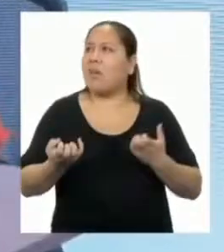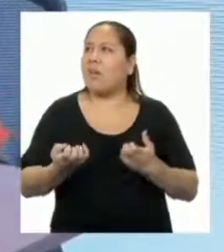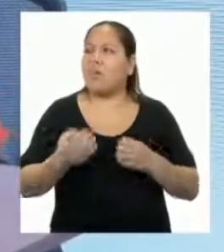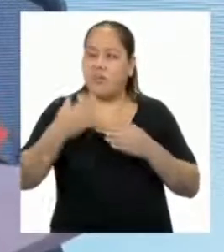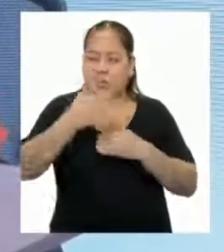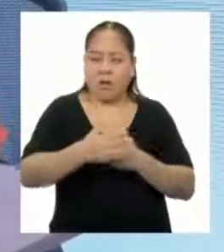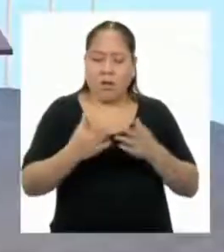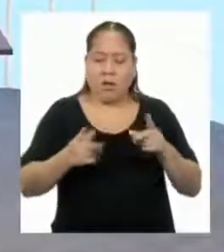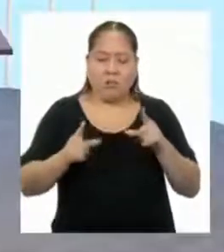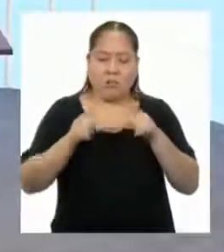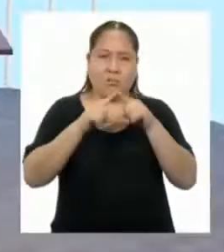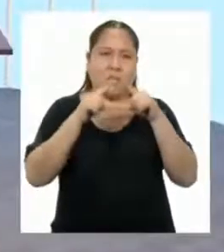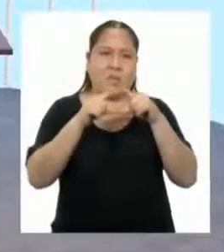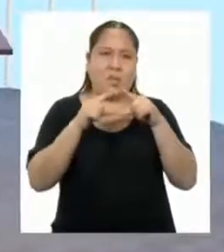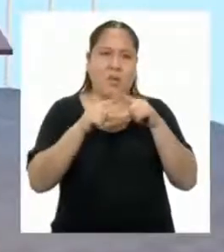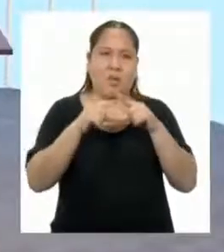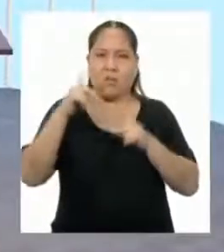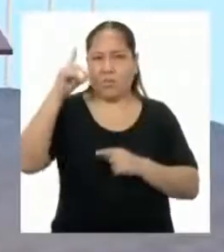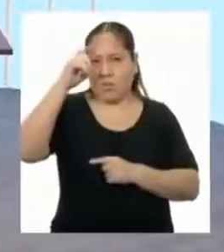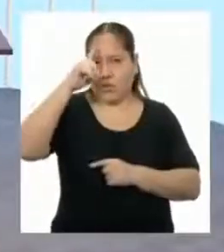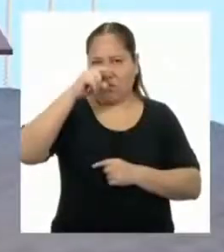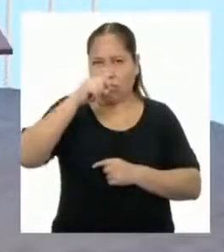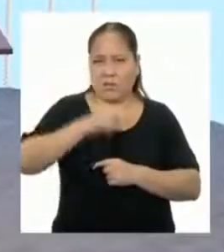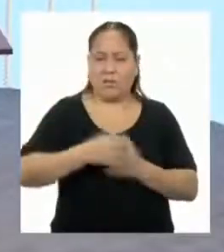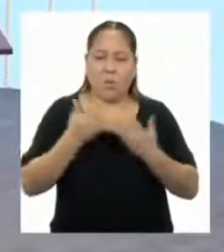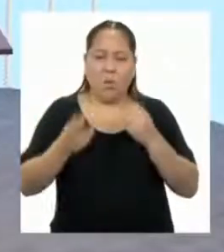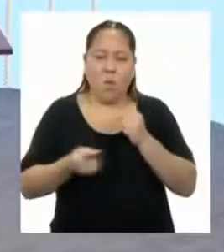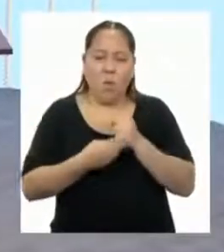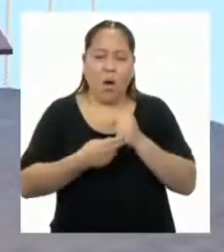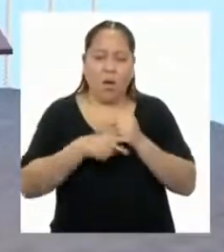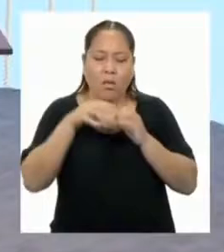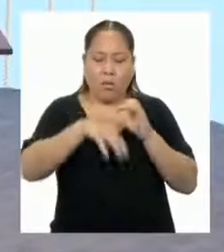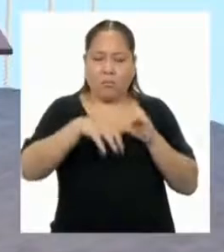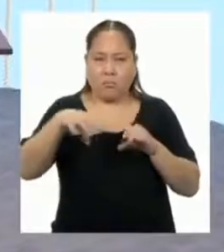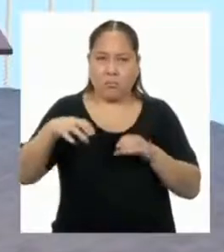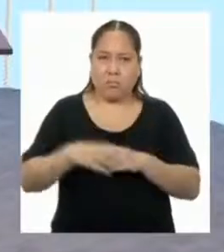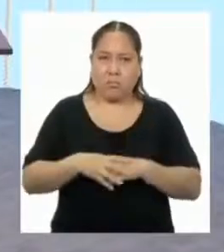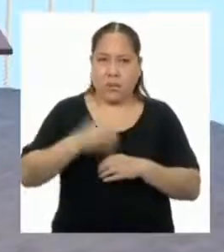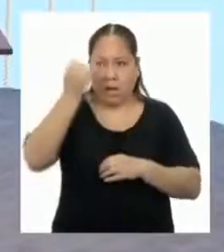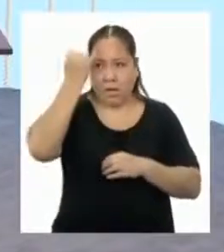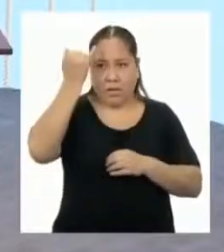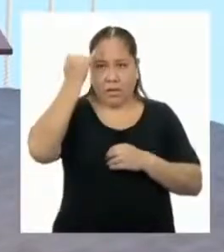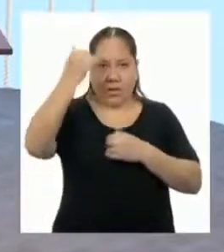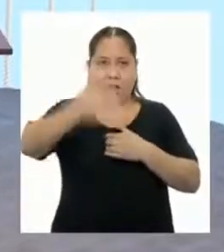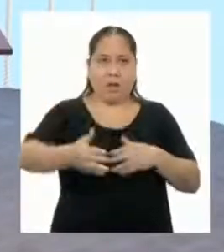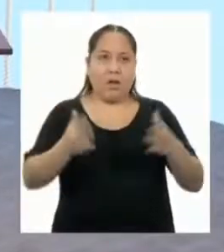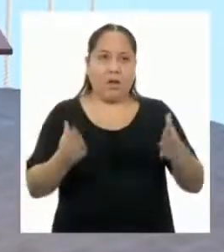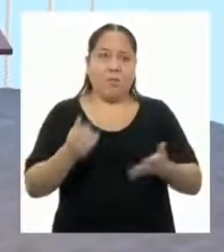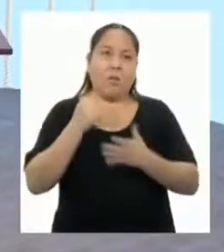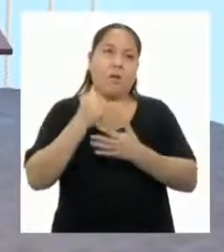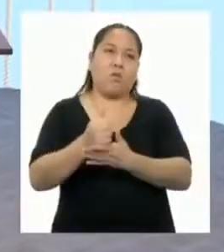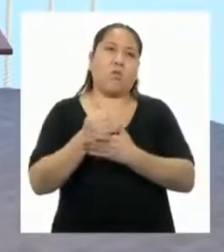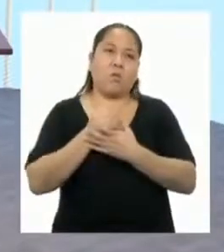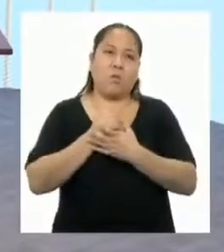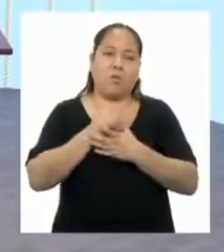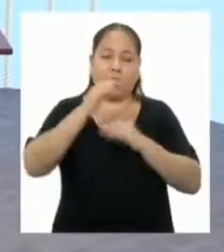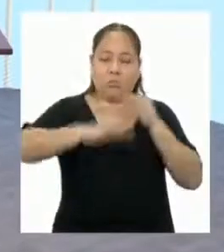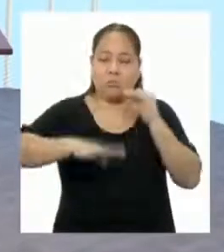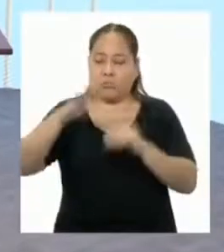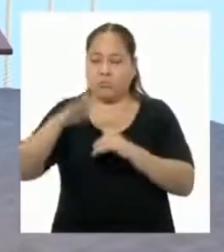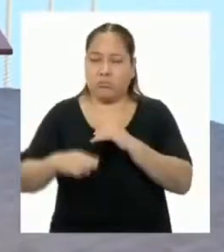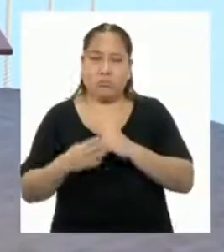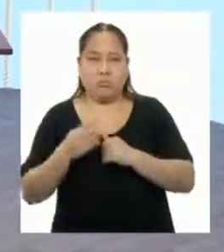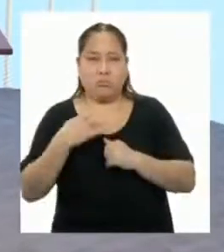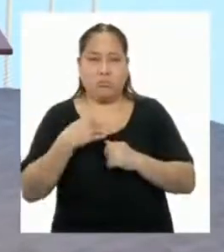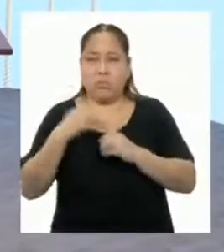forma de prisma triangular? Sería muy complicado guardar las cosas ahí. La idea de las cajas era que me sirvan para poder almacenar todas